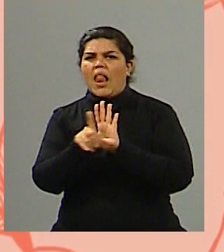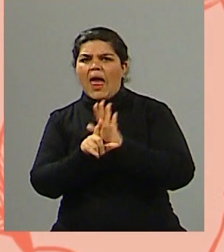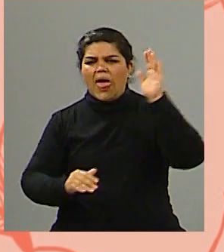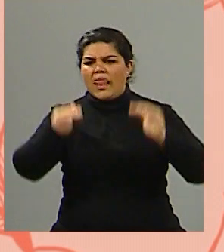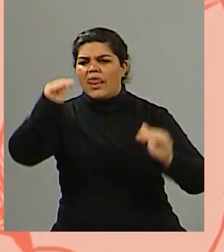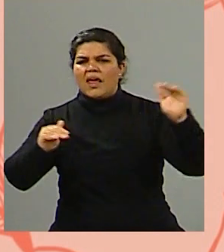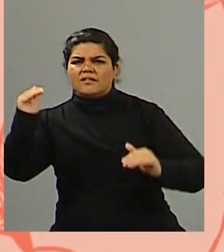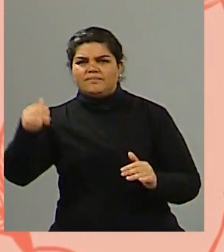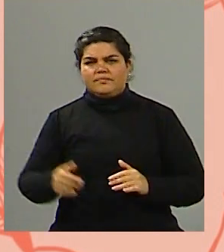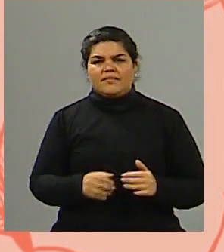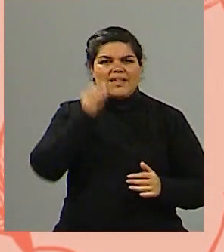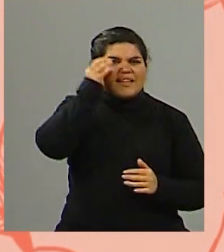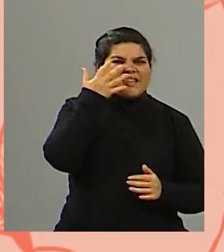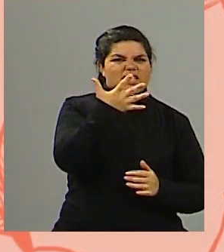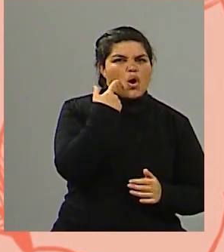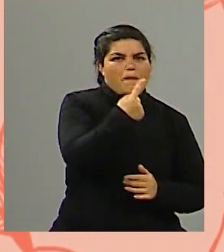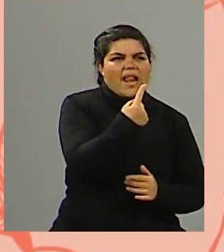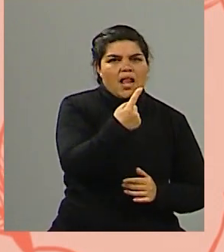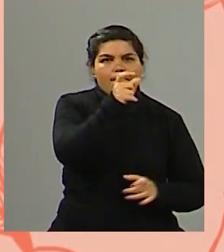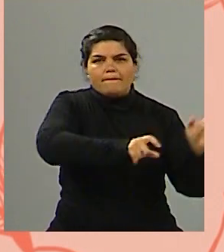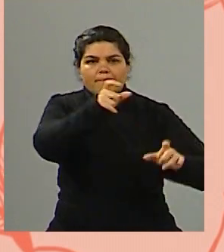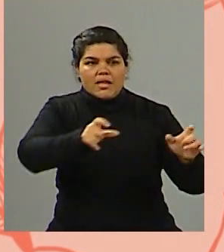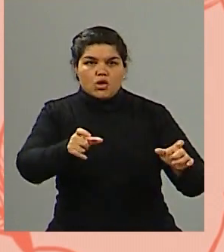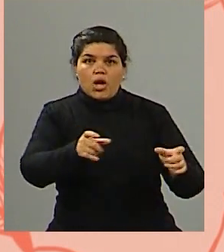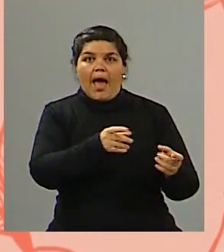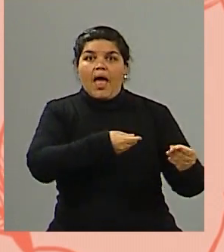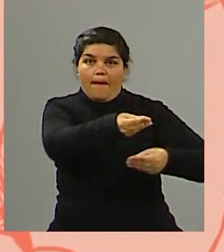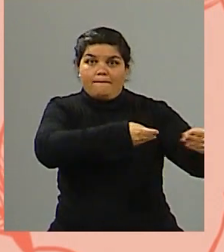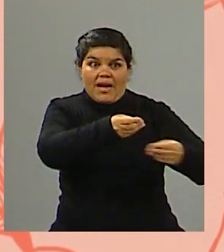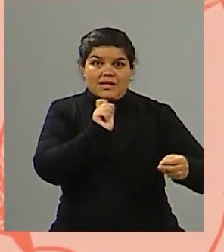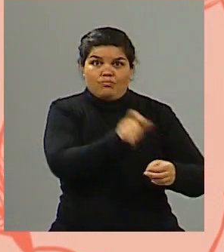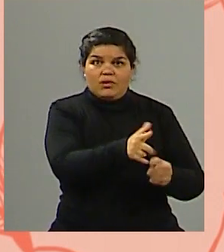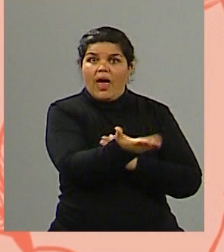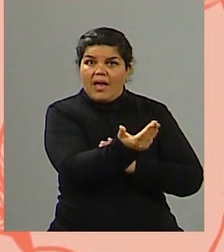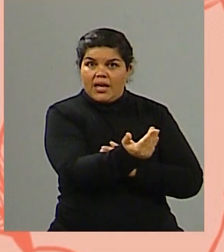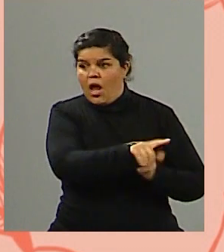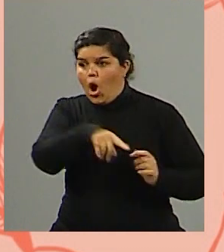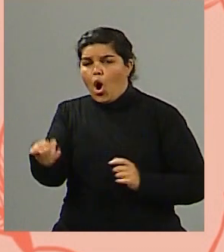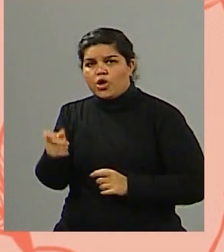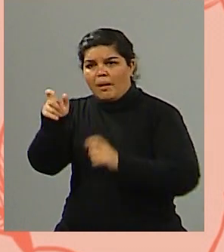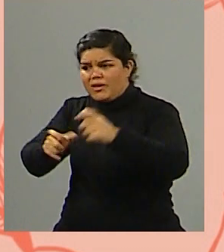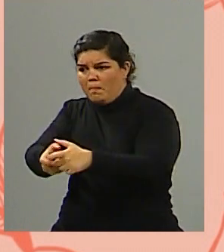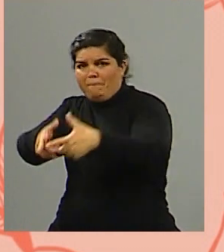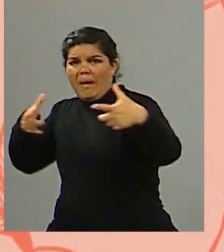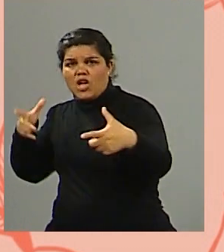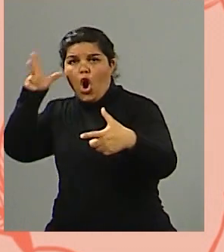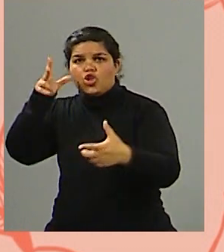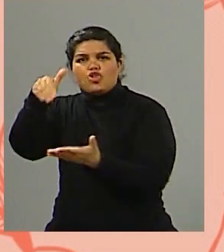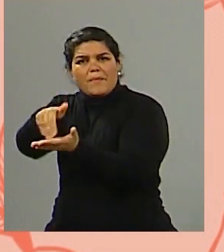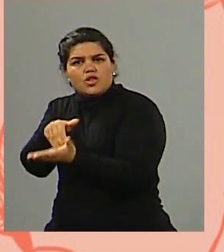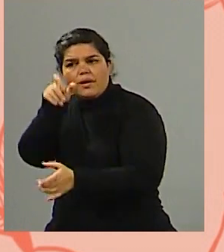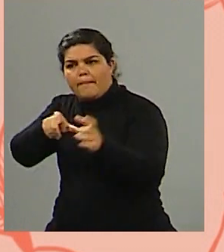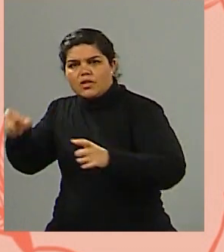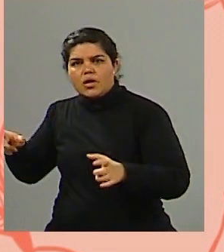interés de 35.000 corredores inmobiliarios por encima del derecho a la vivienda y a la estabilidad habitacional de 8 millones de personas que viven